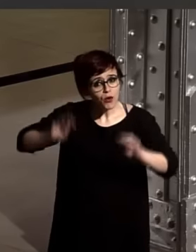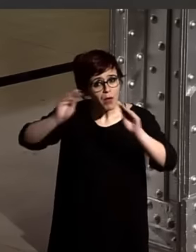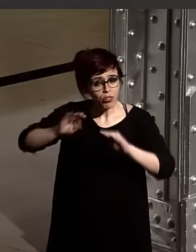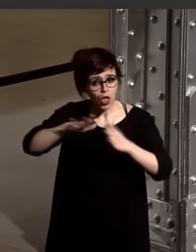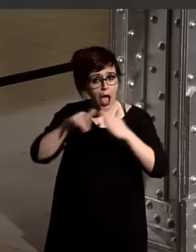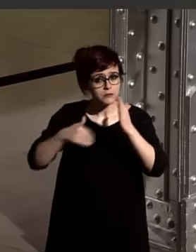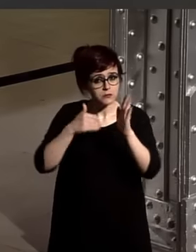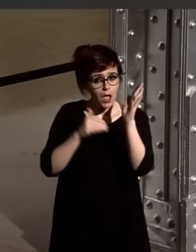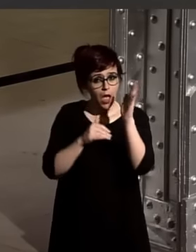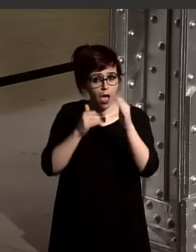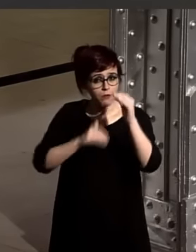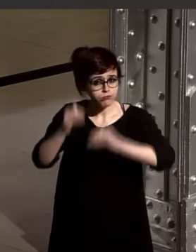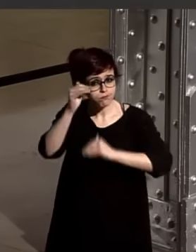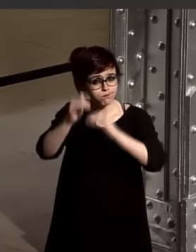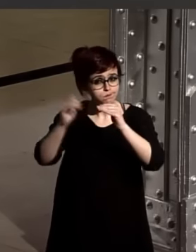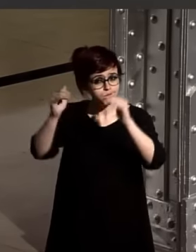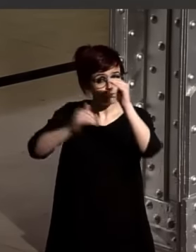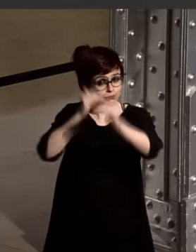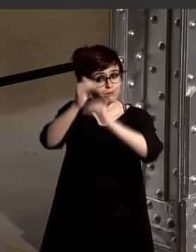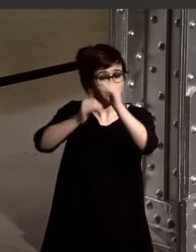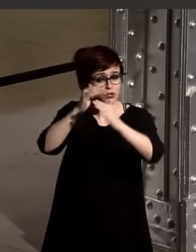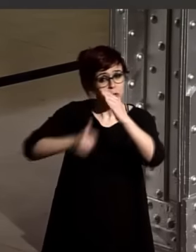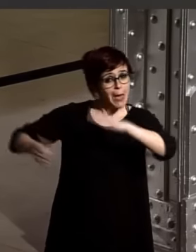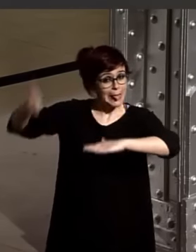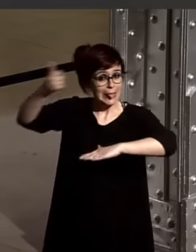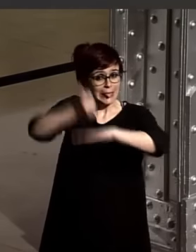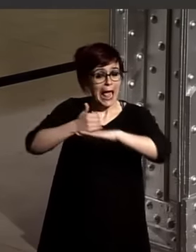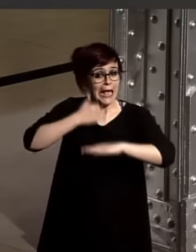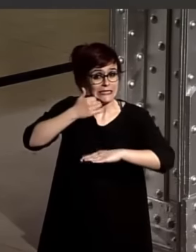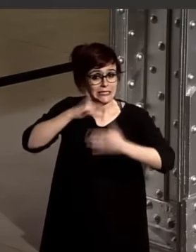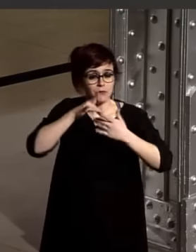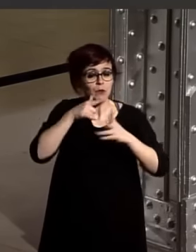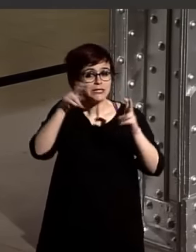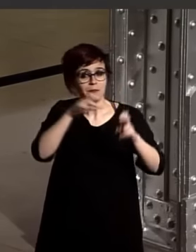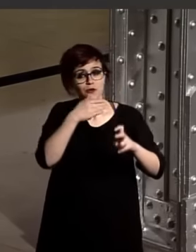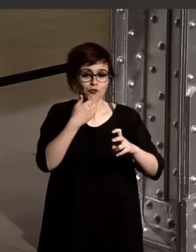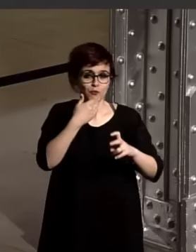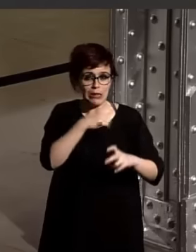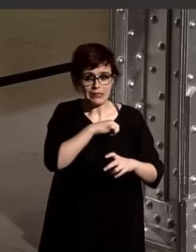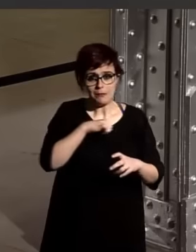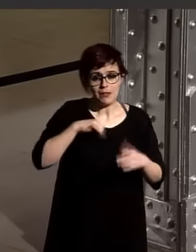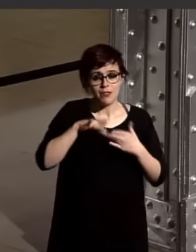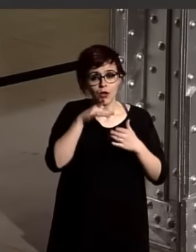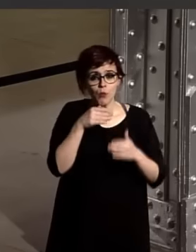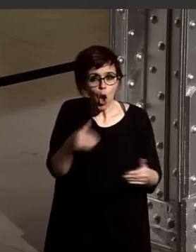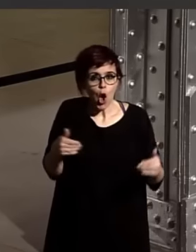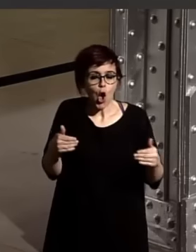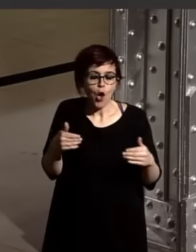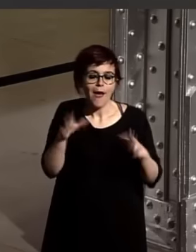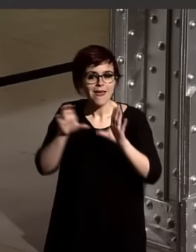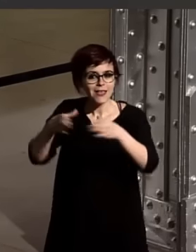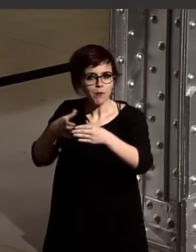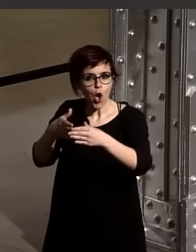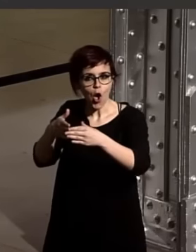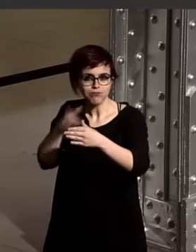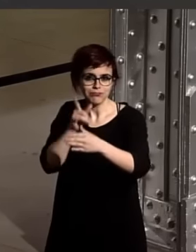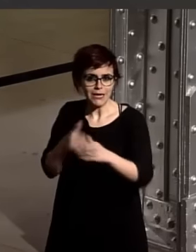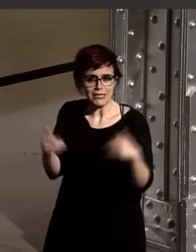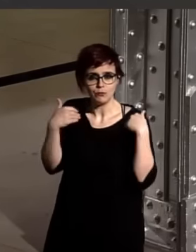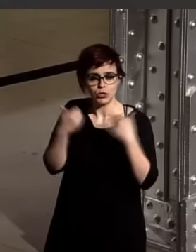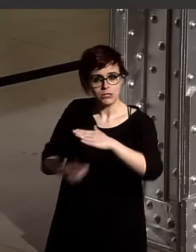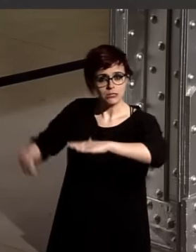más altos de formación justo antes de dar el paso de la de la independencia o de ser responsable de un equipo etcétera